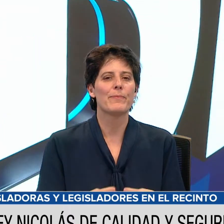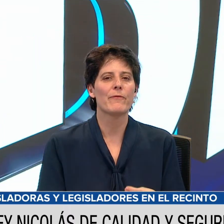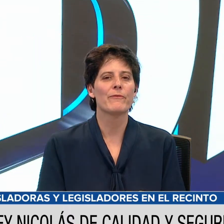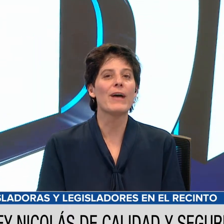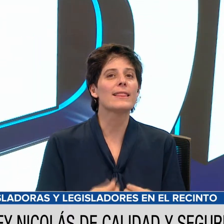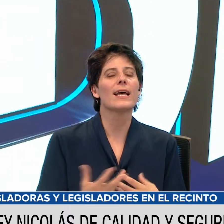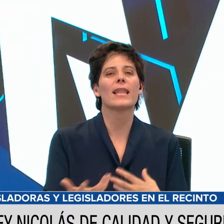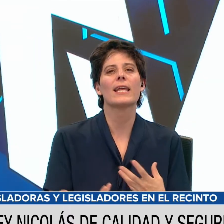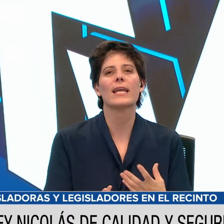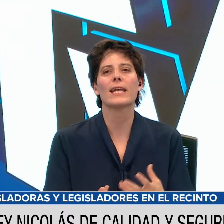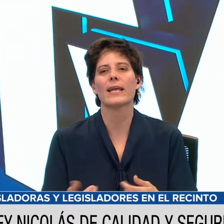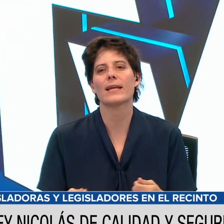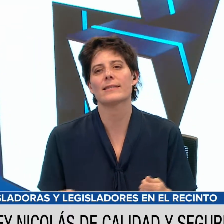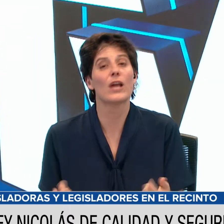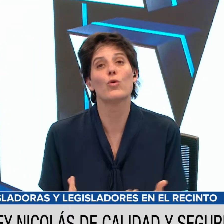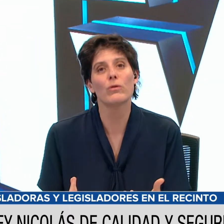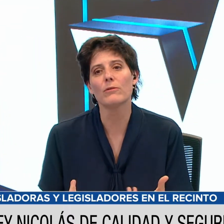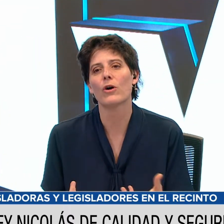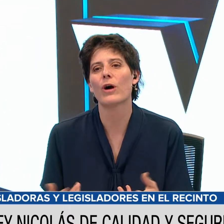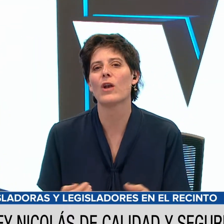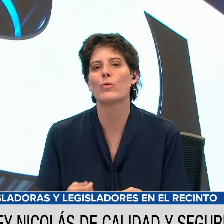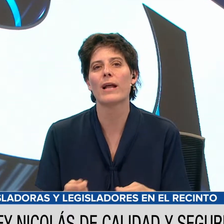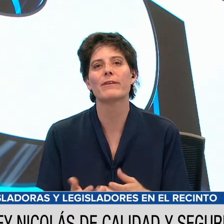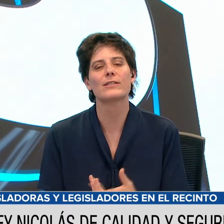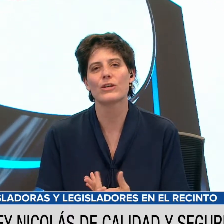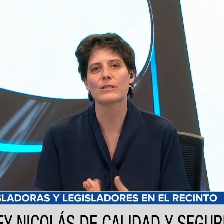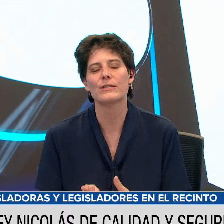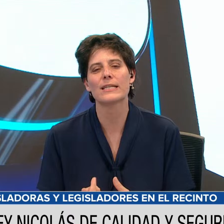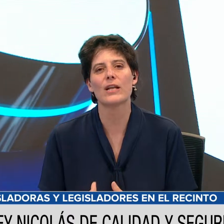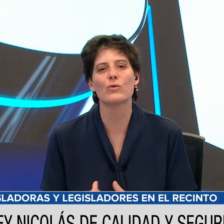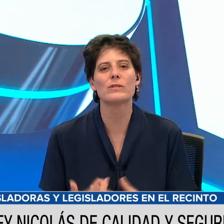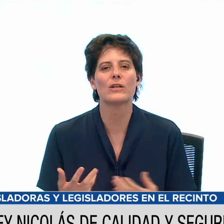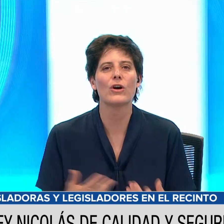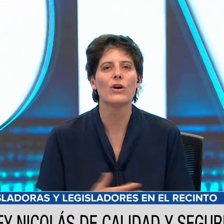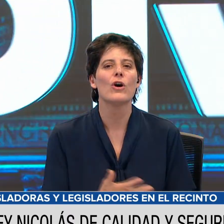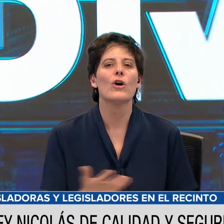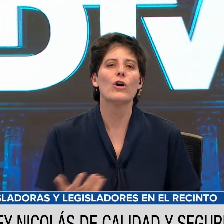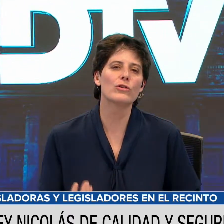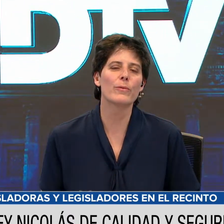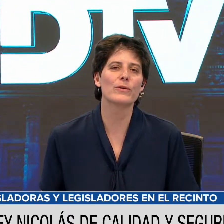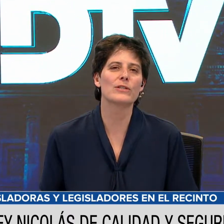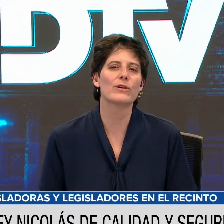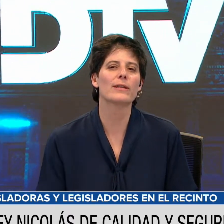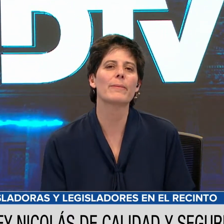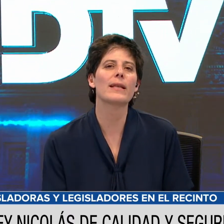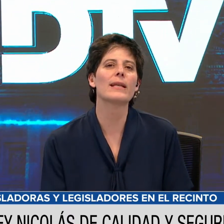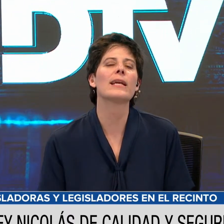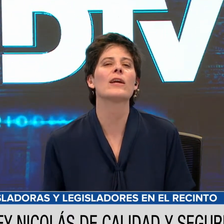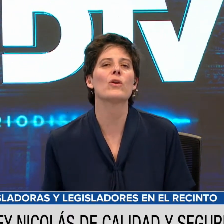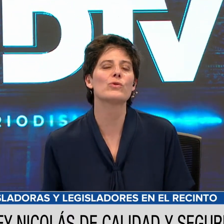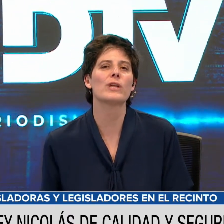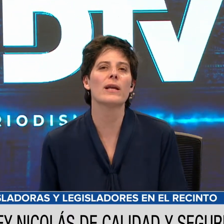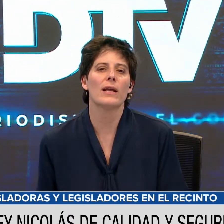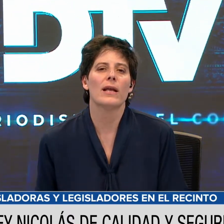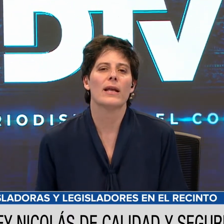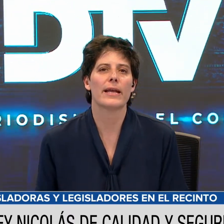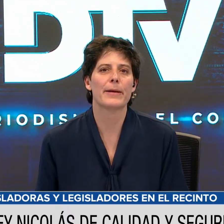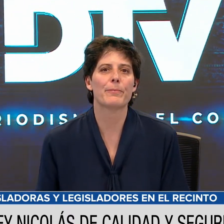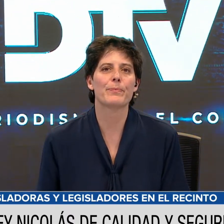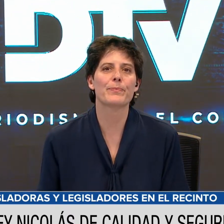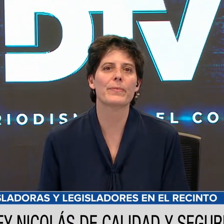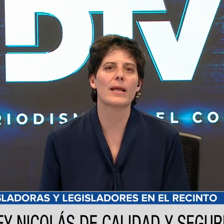falta de salud o alguna afección de salud, sino otros procesos que también incluye